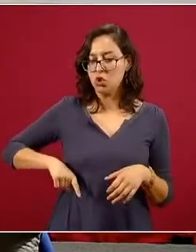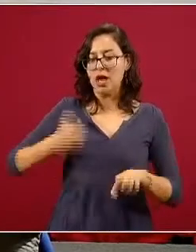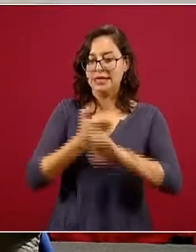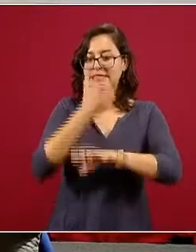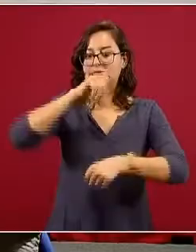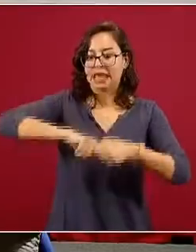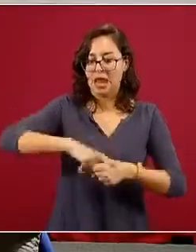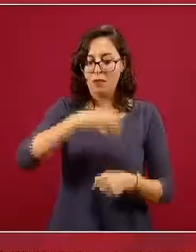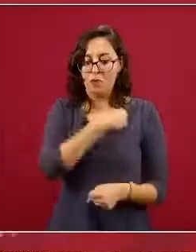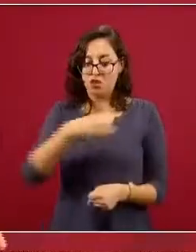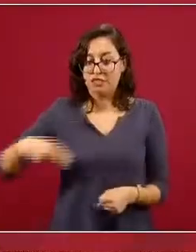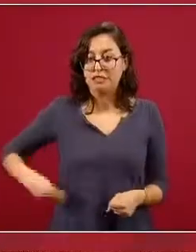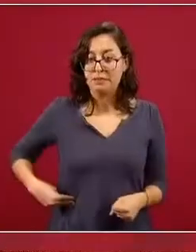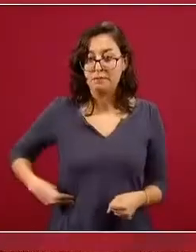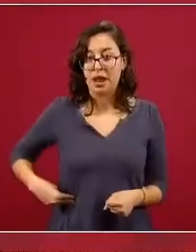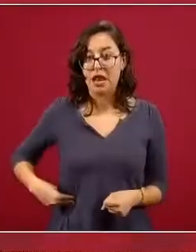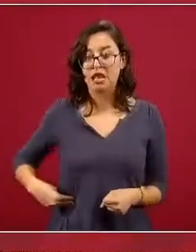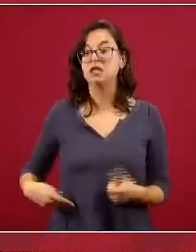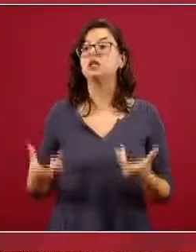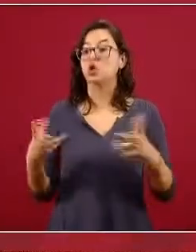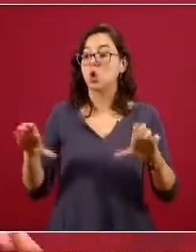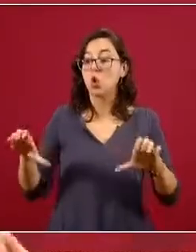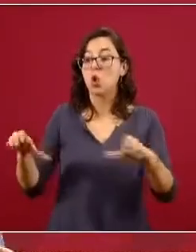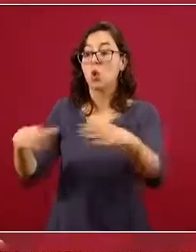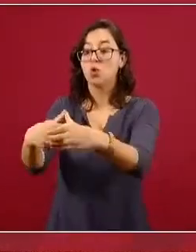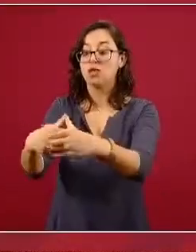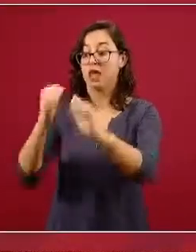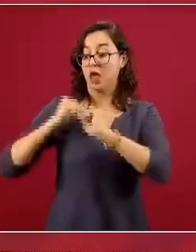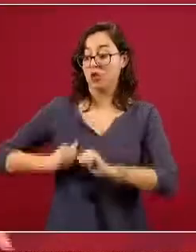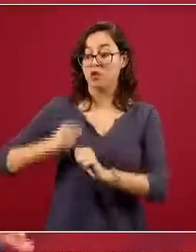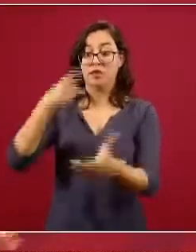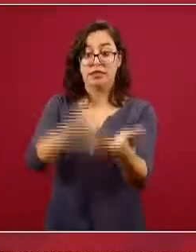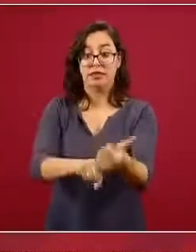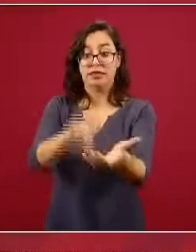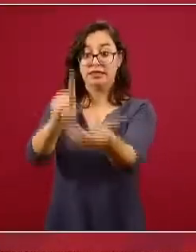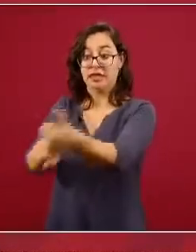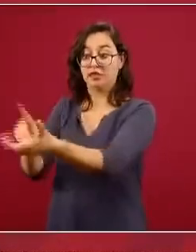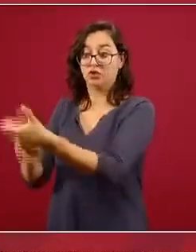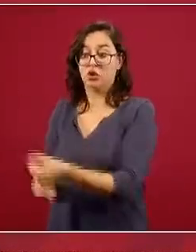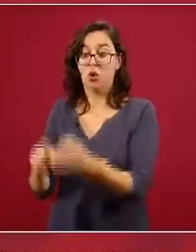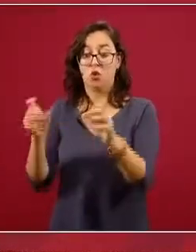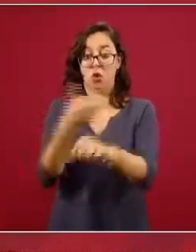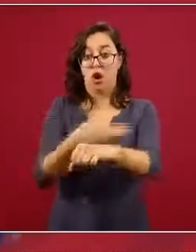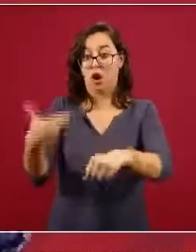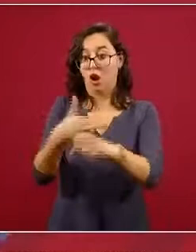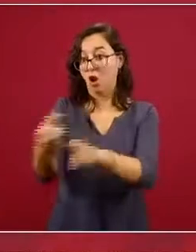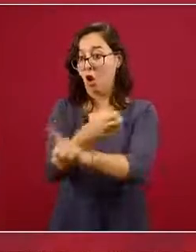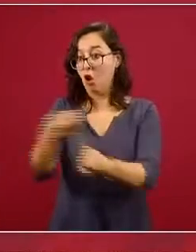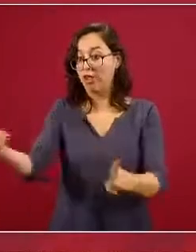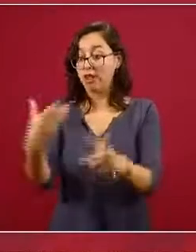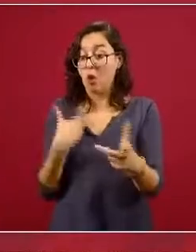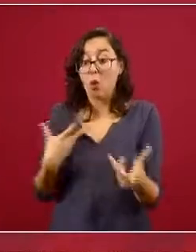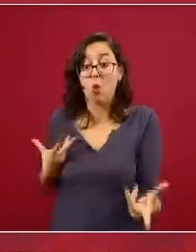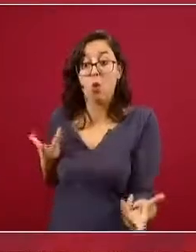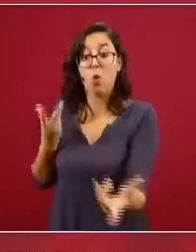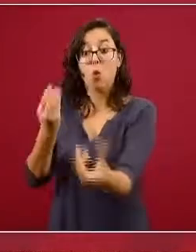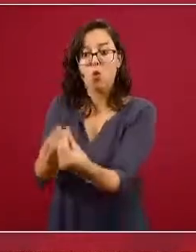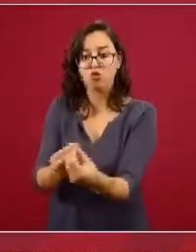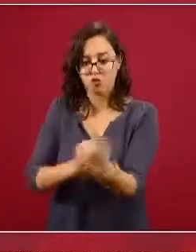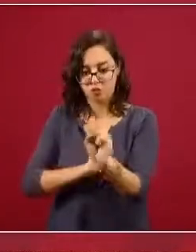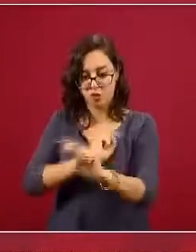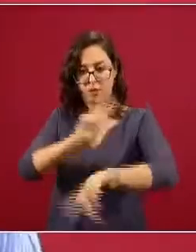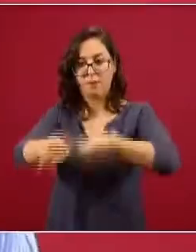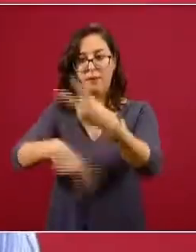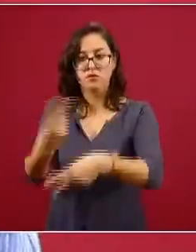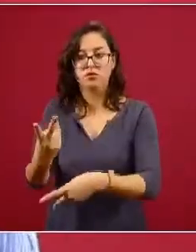gobiernos municipales y las comunidades, las autoridades comunitarias o las organizaciones comunitarias, podamos hacer